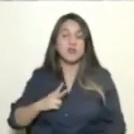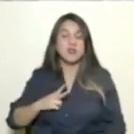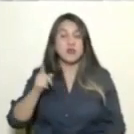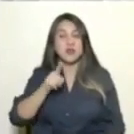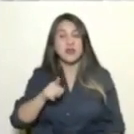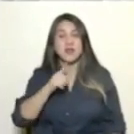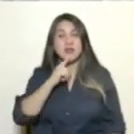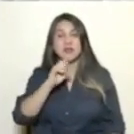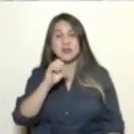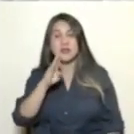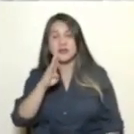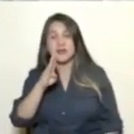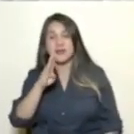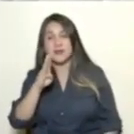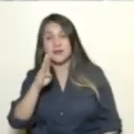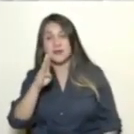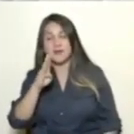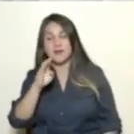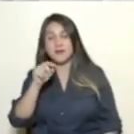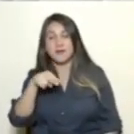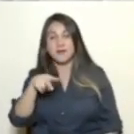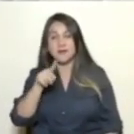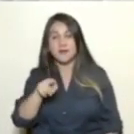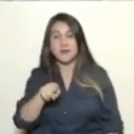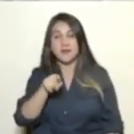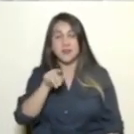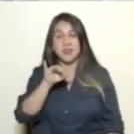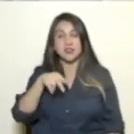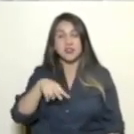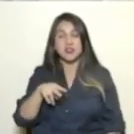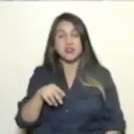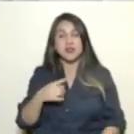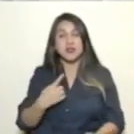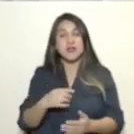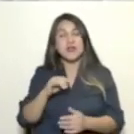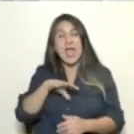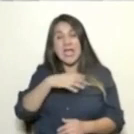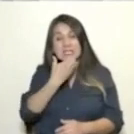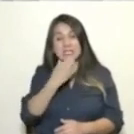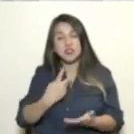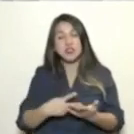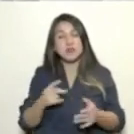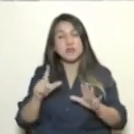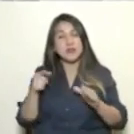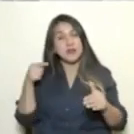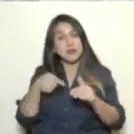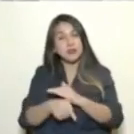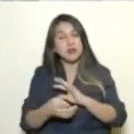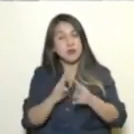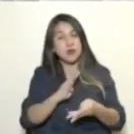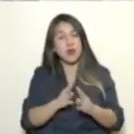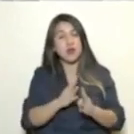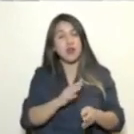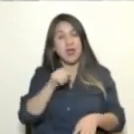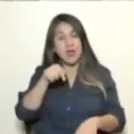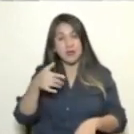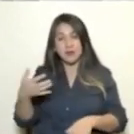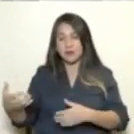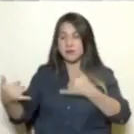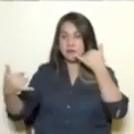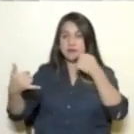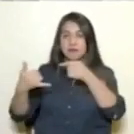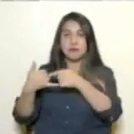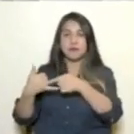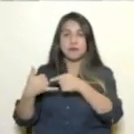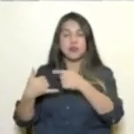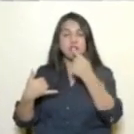Jobs cuando introdujo el iPhone, el 2007, dijo, aquí está el conocimiento de la humanidad.